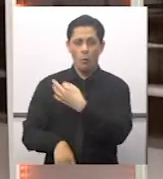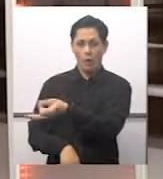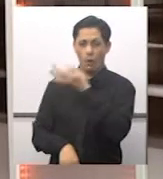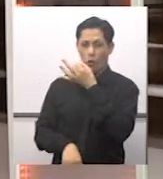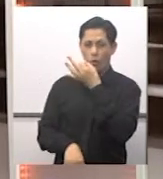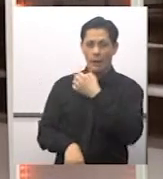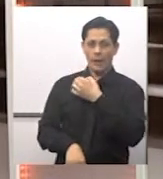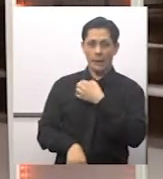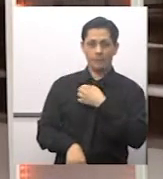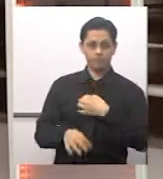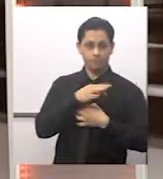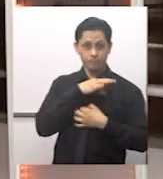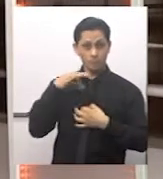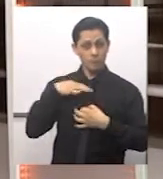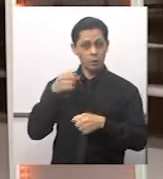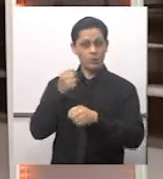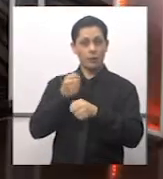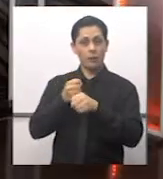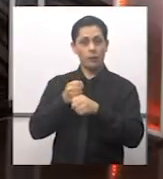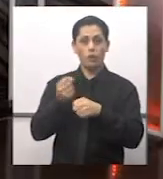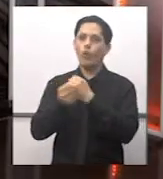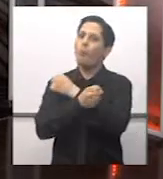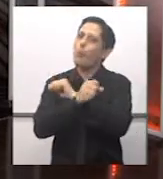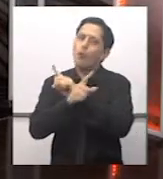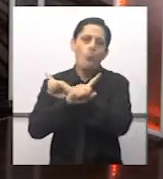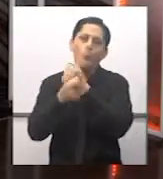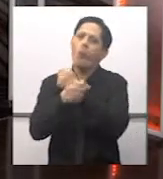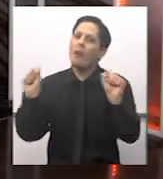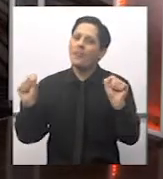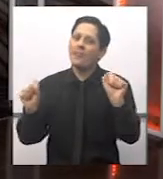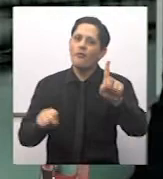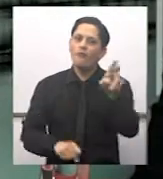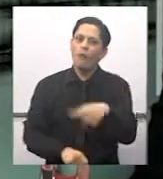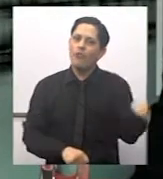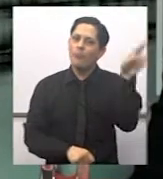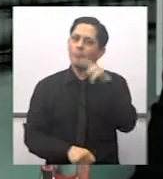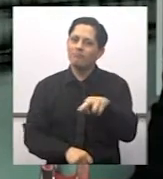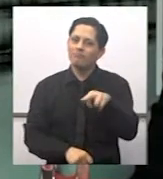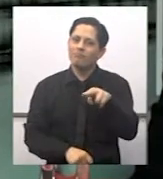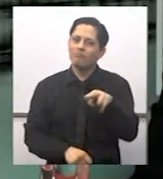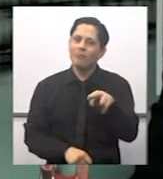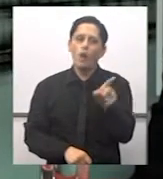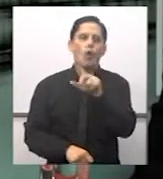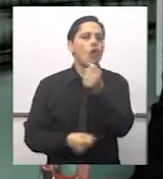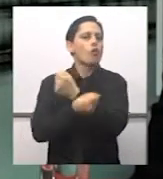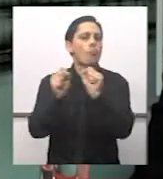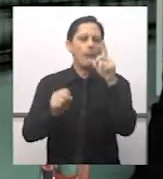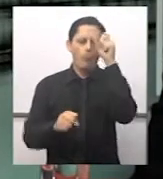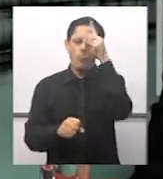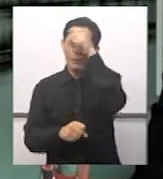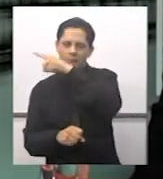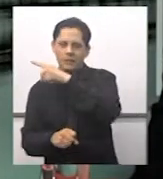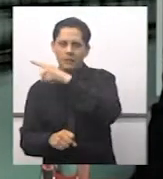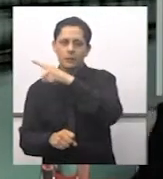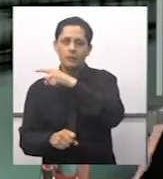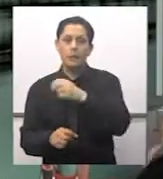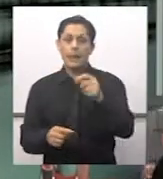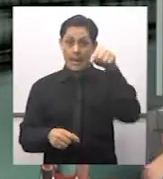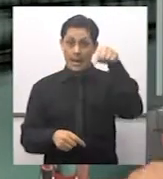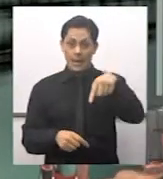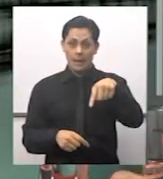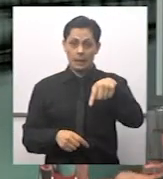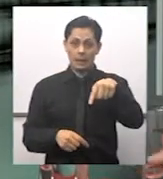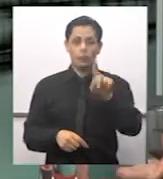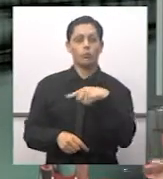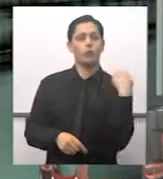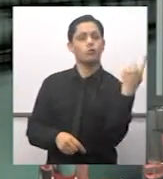no puede volver a pasar una situación así con un puerto. No debe, ¿no es cierto? Es muy difícil. Fíjese usted que nosotros como Valparaíso lamentamos